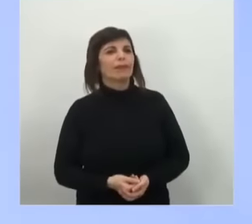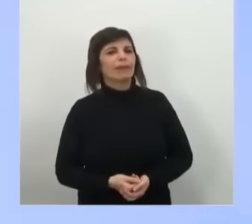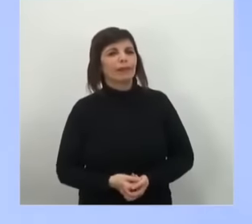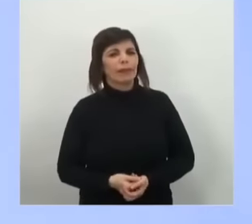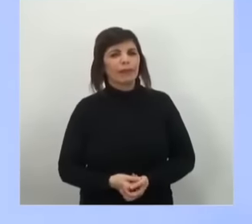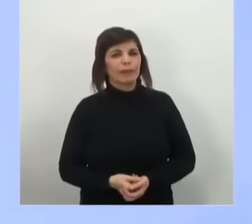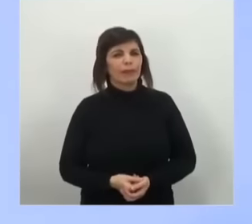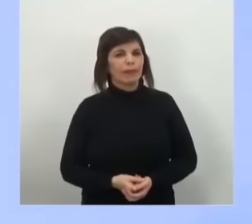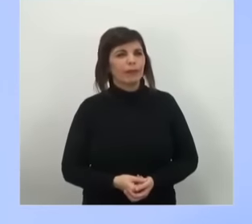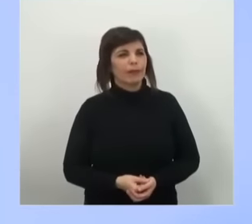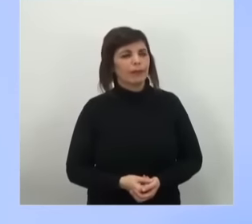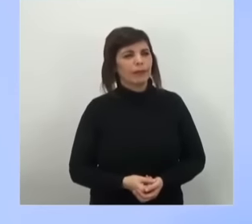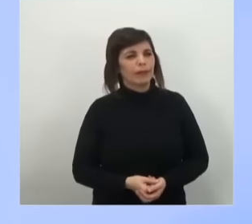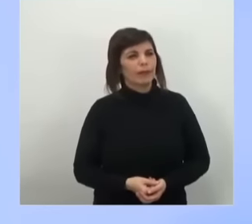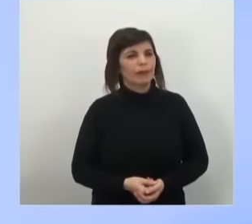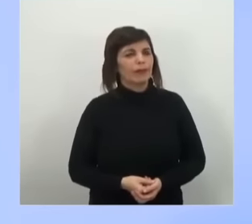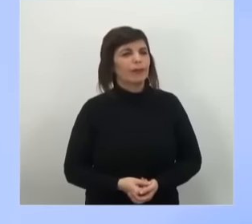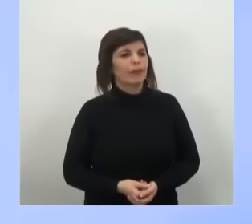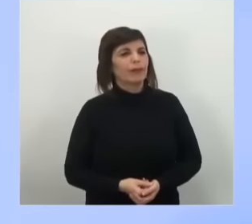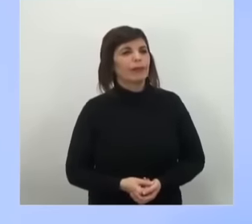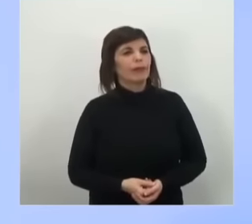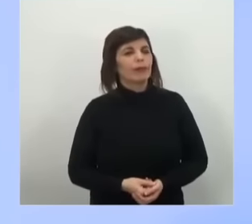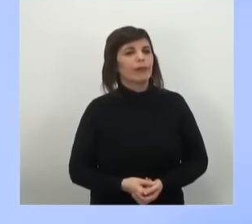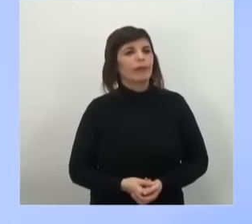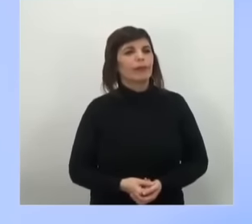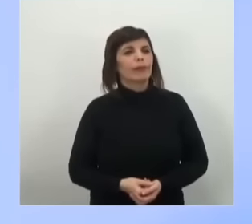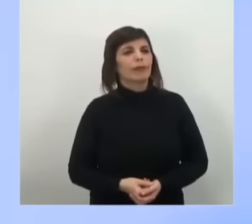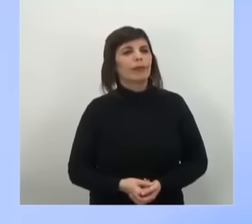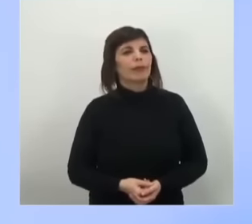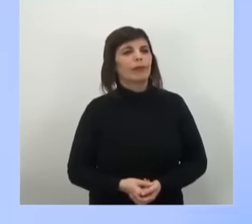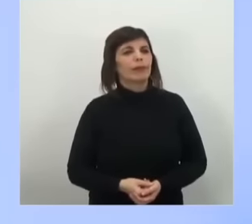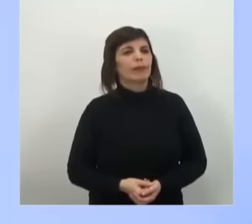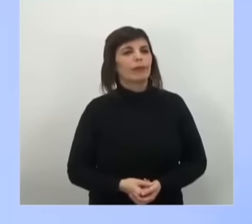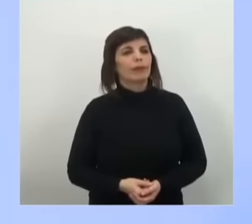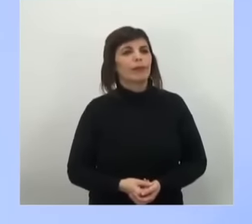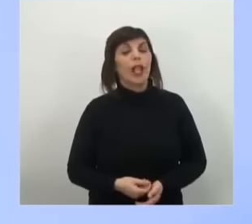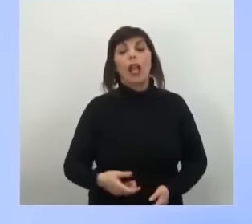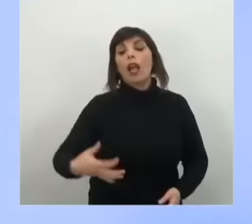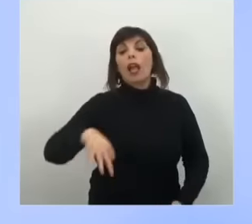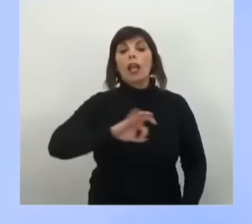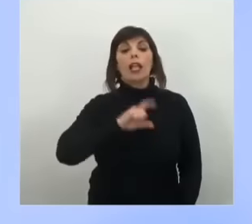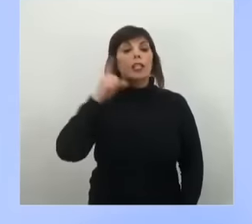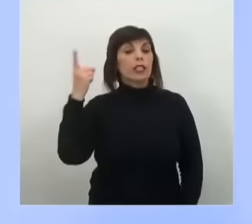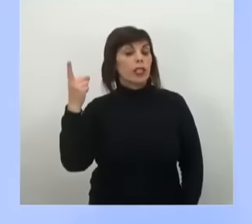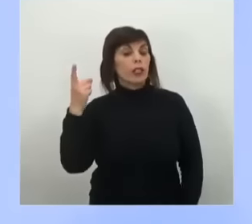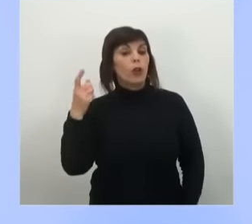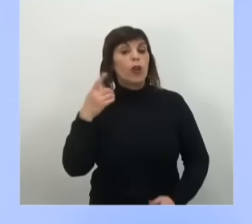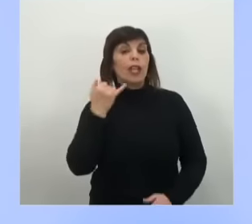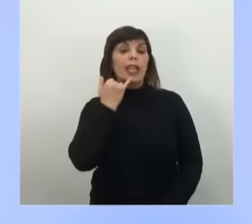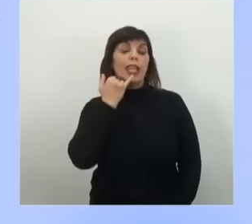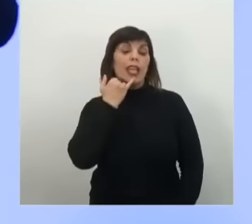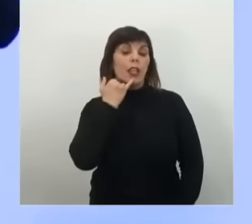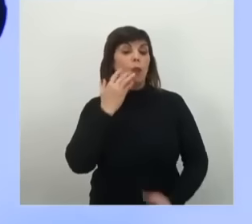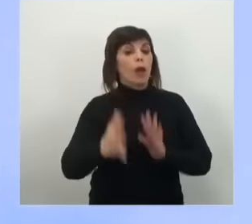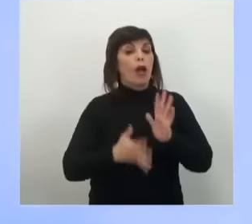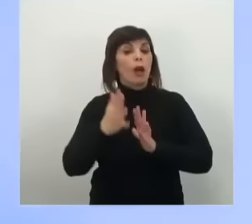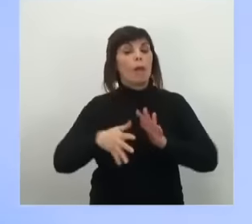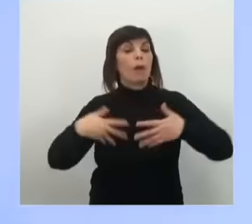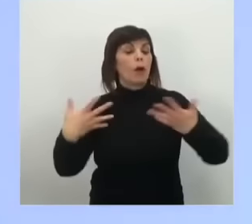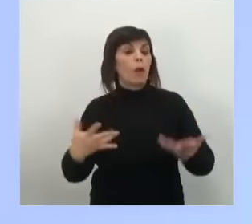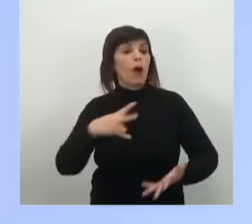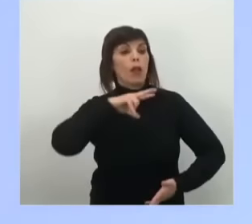nosotros Entonces allá nos dicen el lenguaje del señor es el hebreo y entonces cuando ustedes